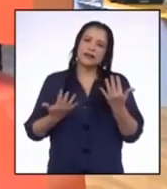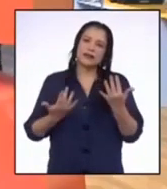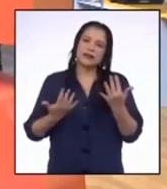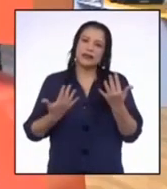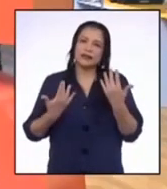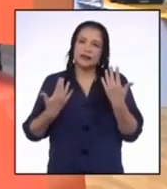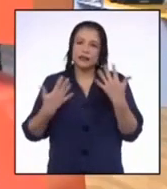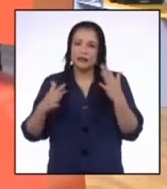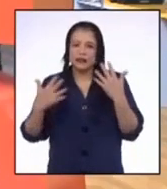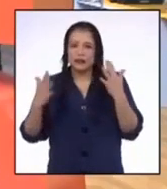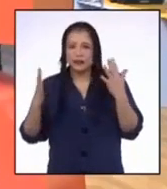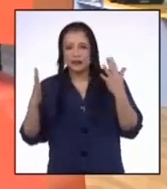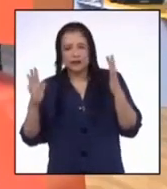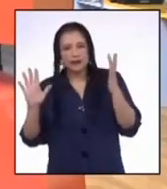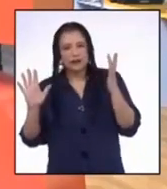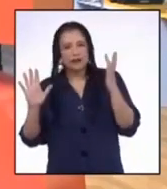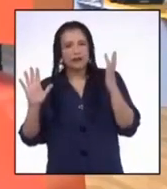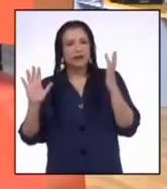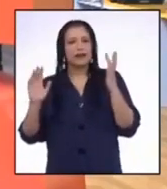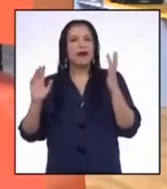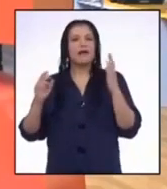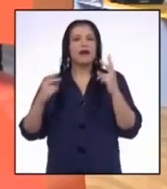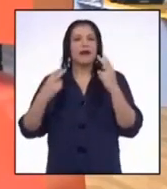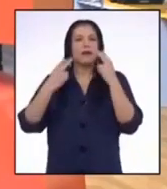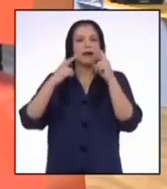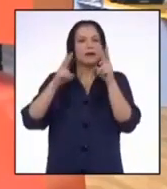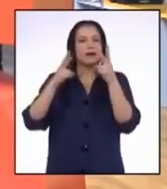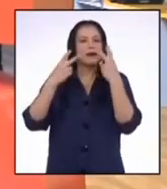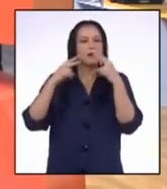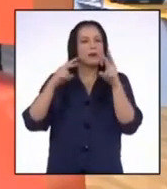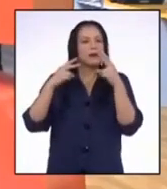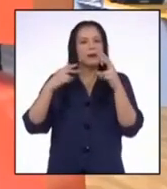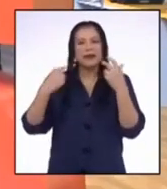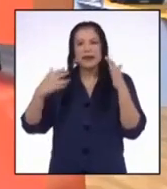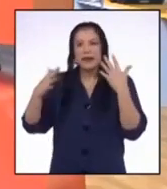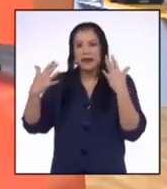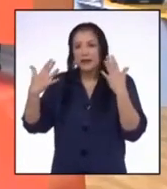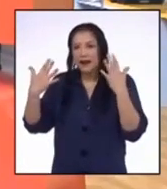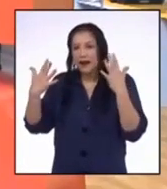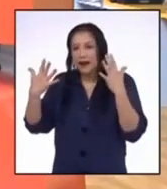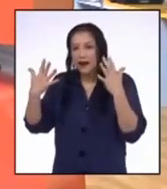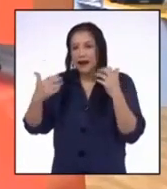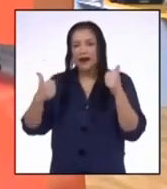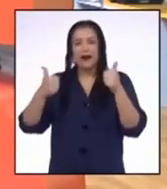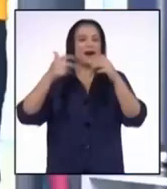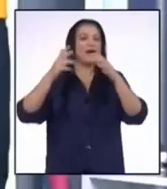Y... A ver. Y...